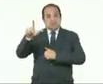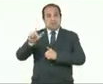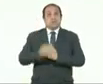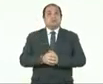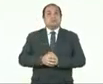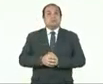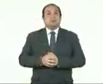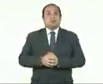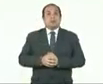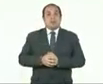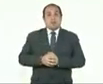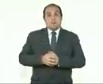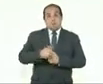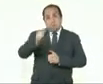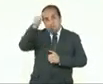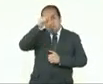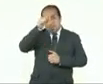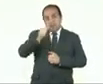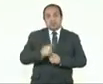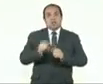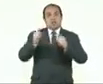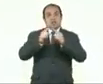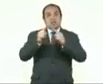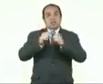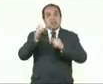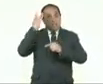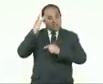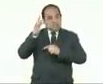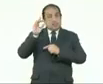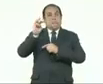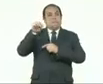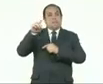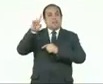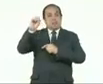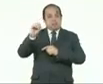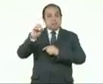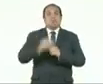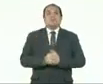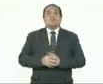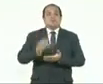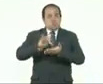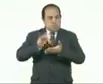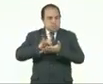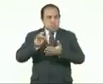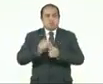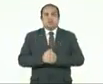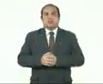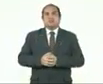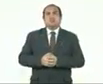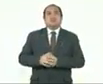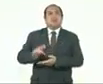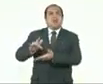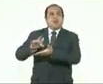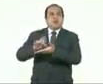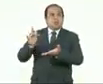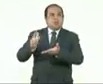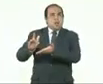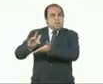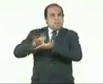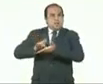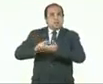de la Capilla de San Mateo, apóstol y evangelista. Muchas gracias y agradezco todo el apoyo de la Iglesia